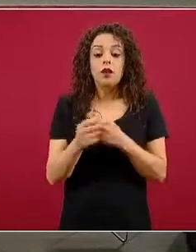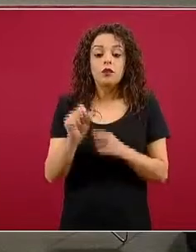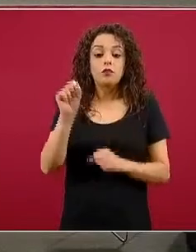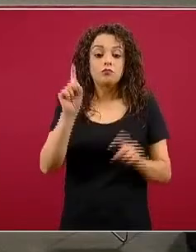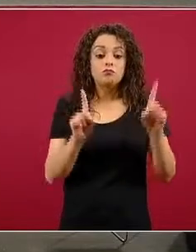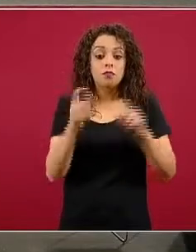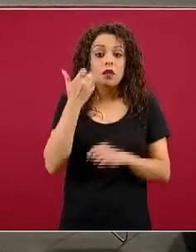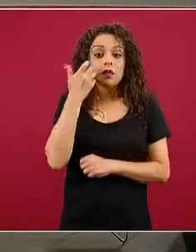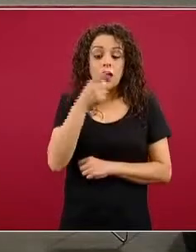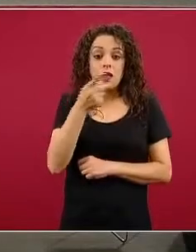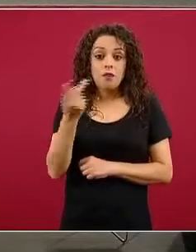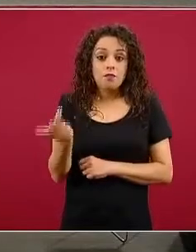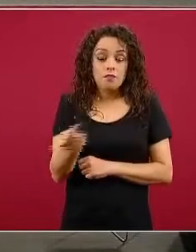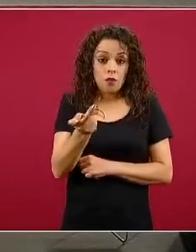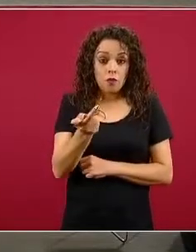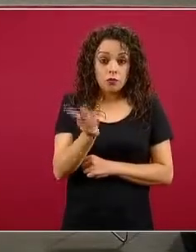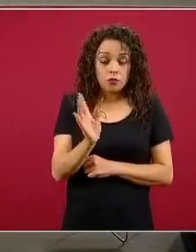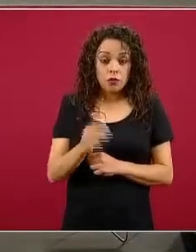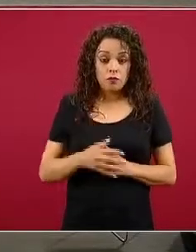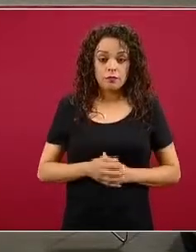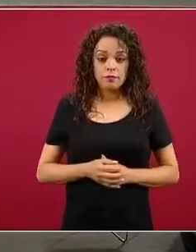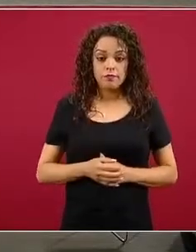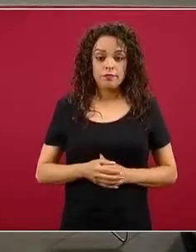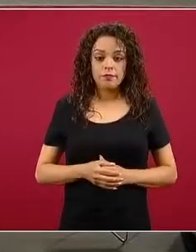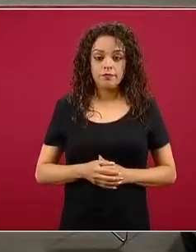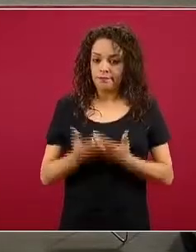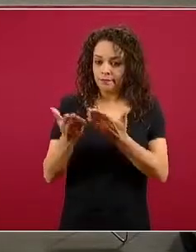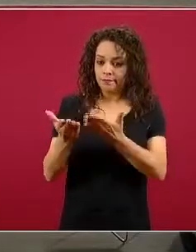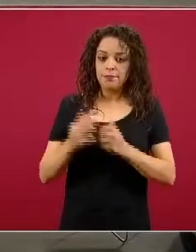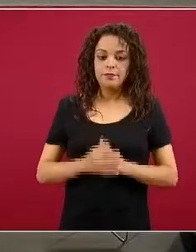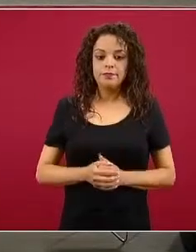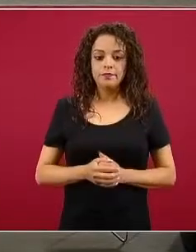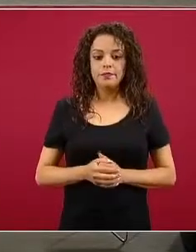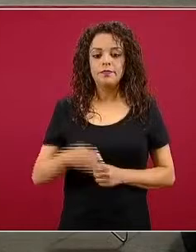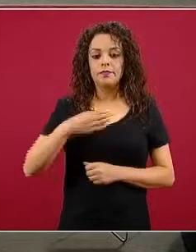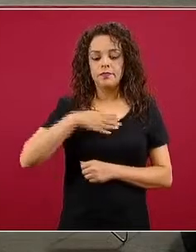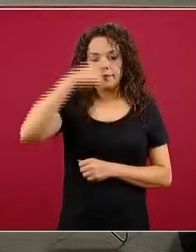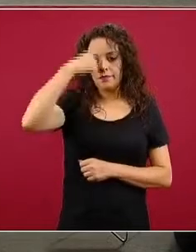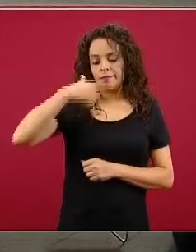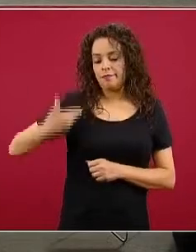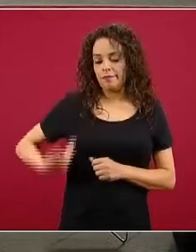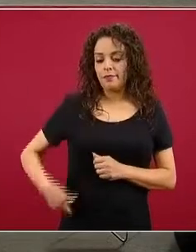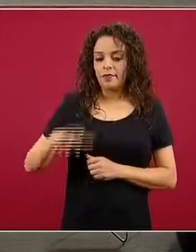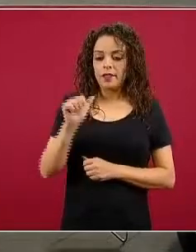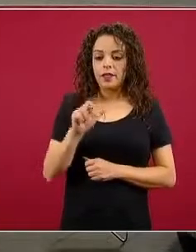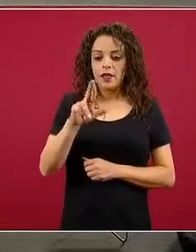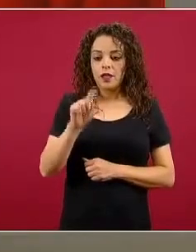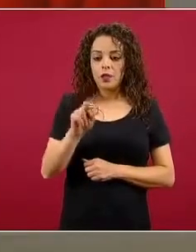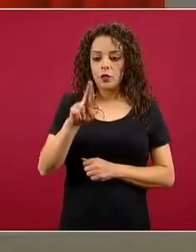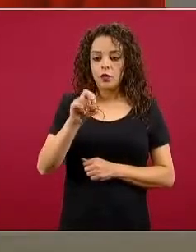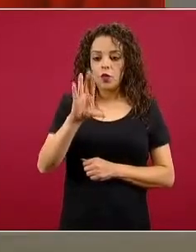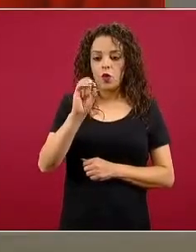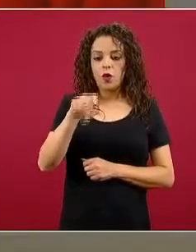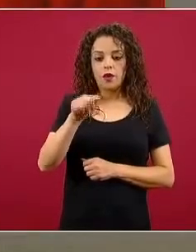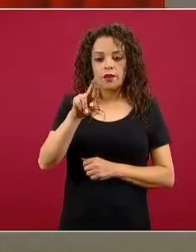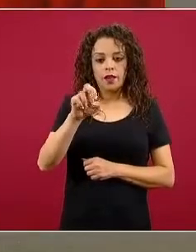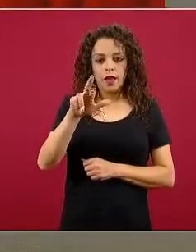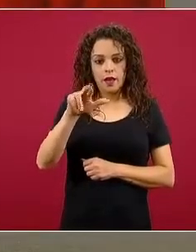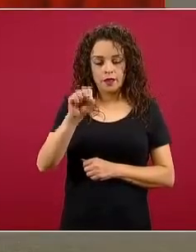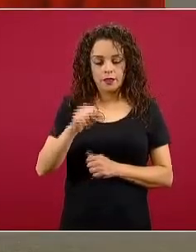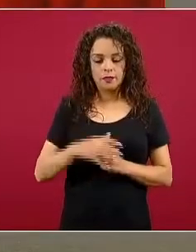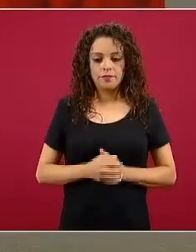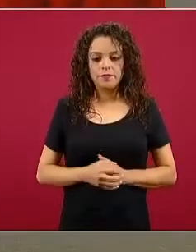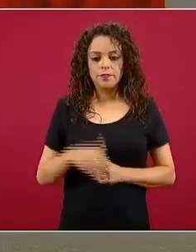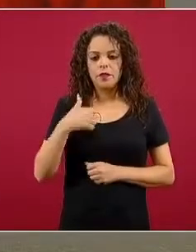Pregunta, por favor, querido amigo. Hola, buenas noches. Arturo Contreras, de Pie de Página. Un poco saber cómo son las regiones, estos